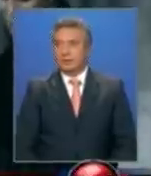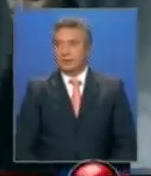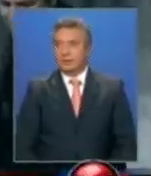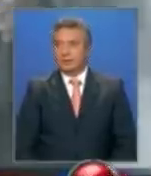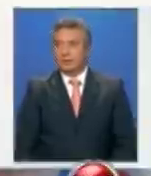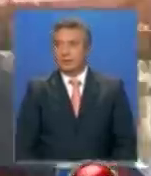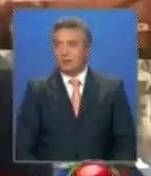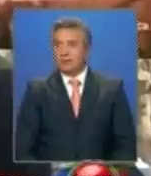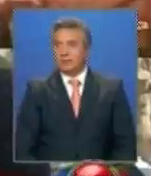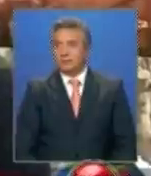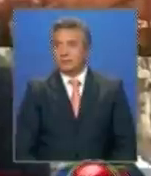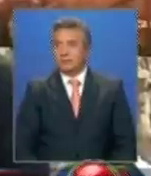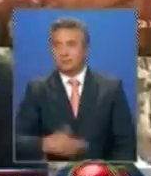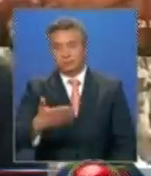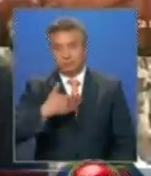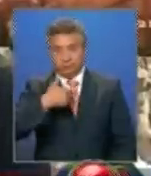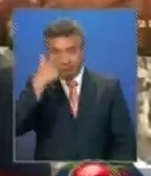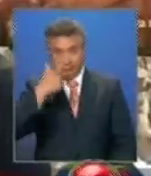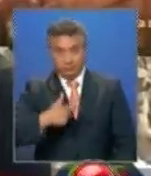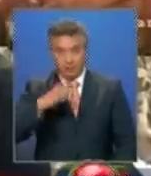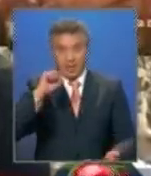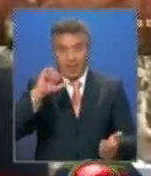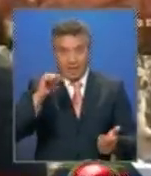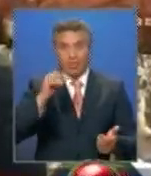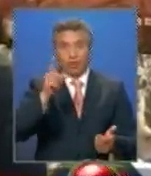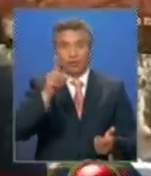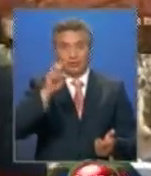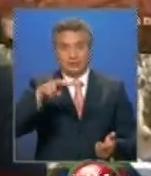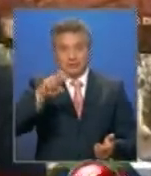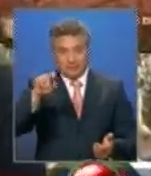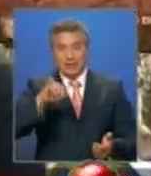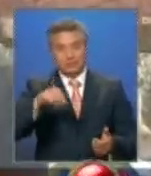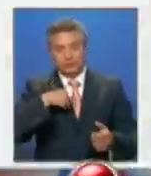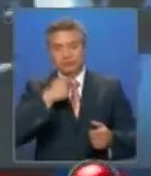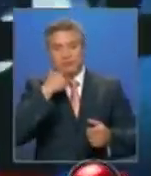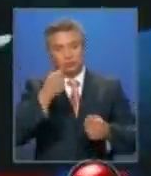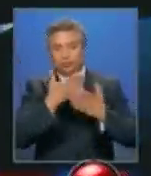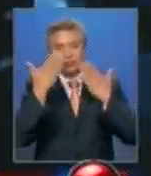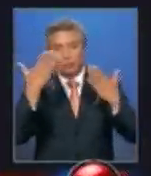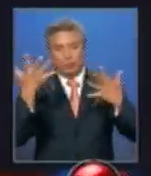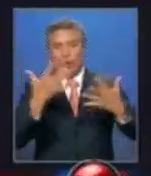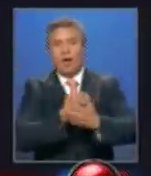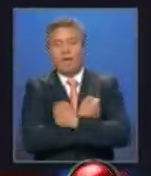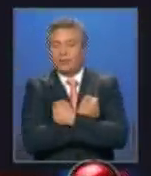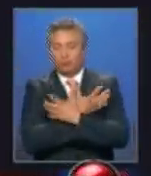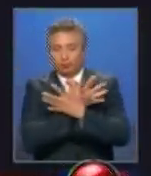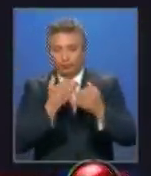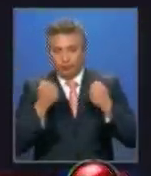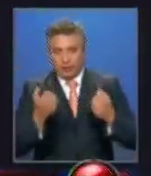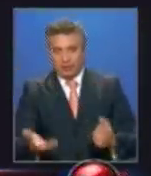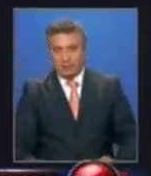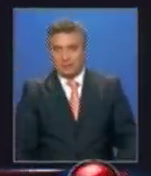me quemo yo. Soy Alejandro Sanz y les quiero mandar un saludo y un abrazo muy fuerte y muy cordial.